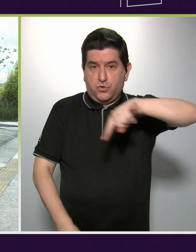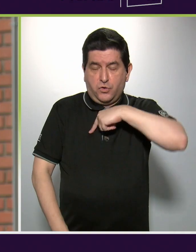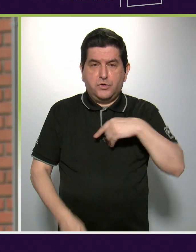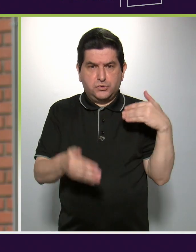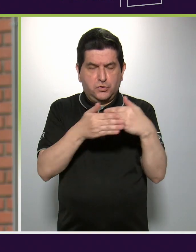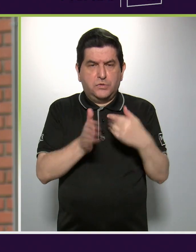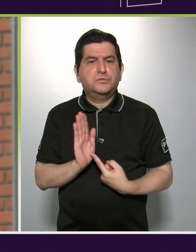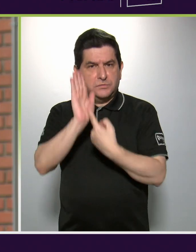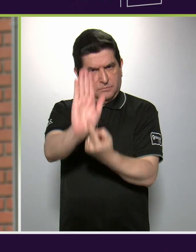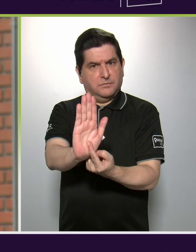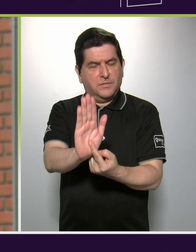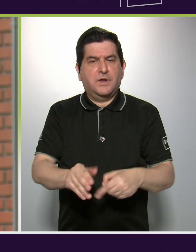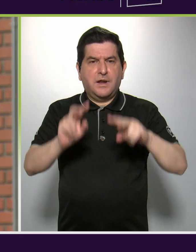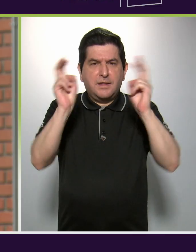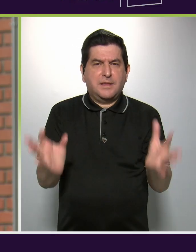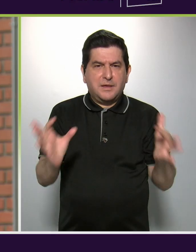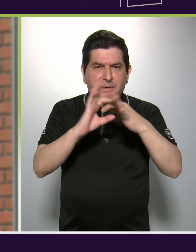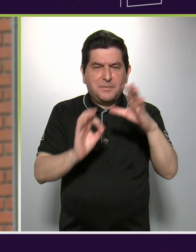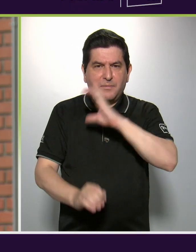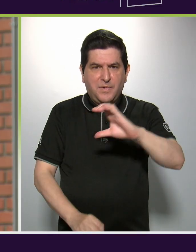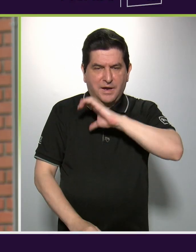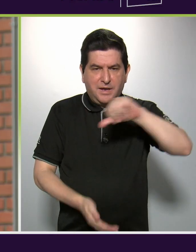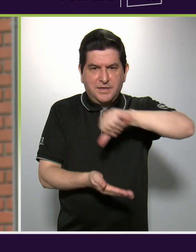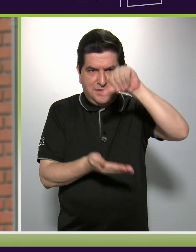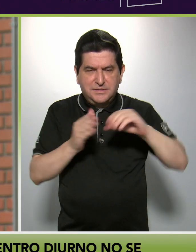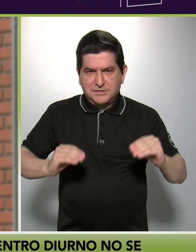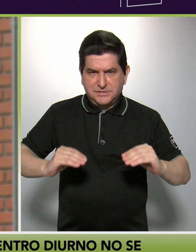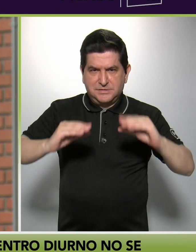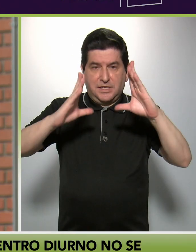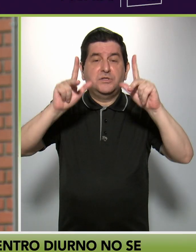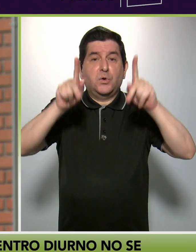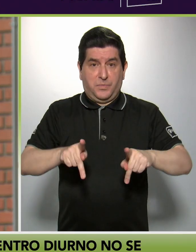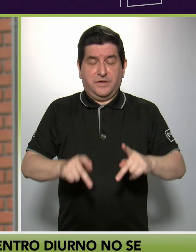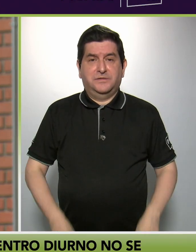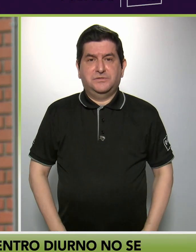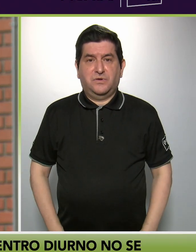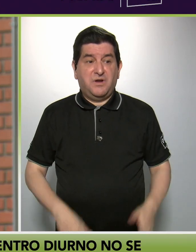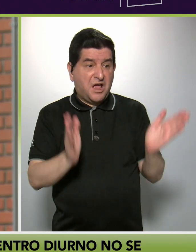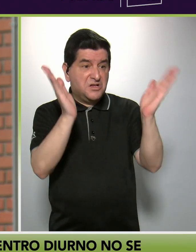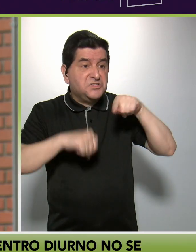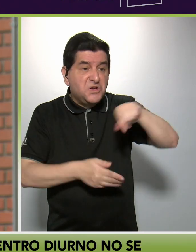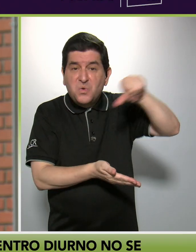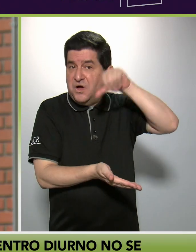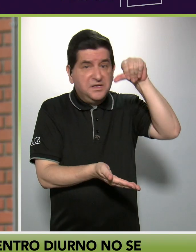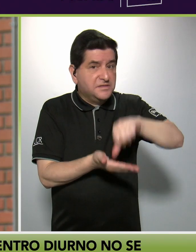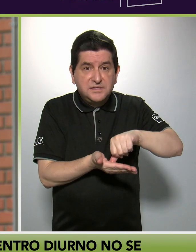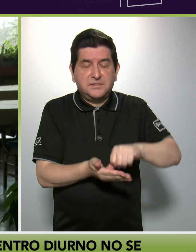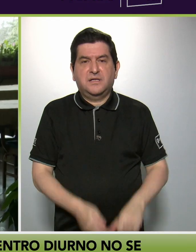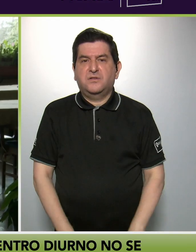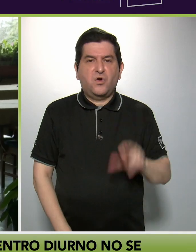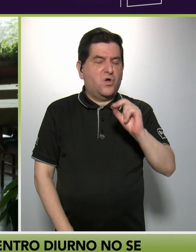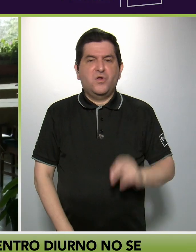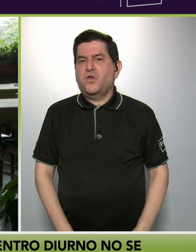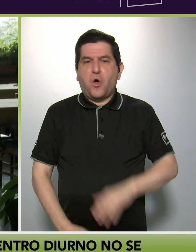estamos próximos a lanzar hay un tema asociado también a la calidad de los centros diurnos. Hay personas que literalmente, si no existieran esos centros diurnos,